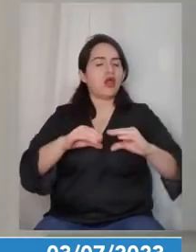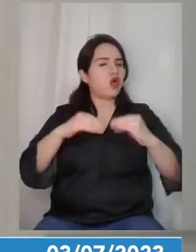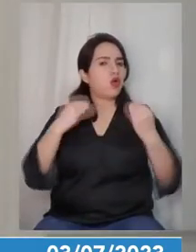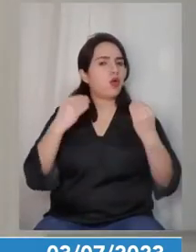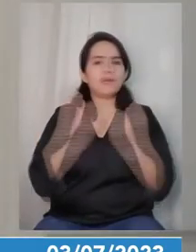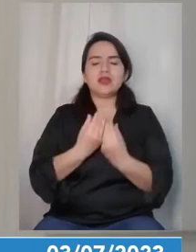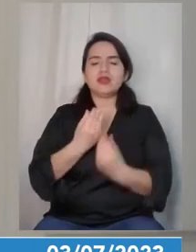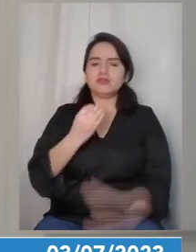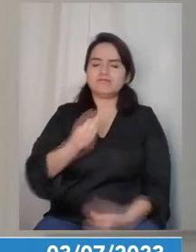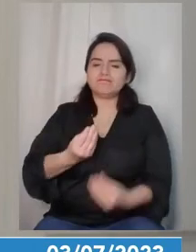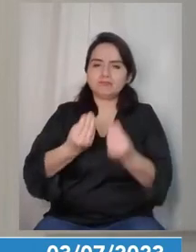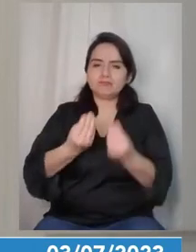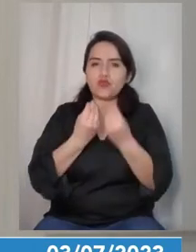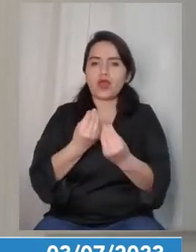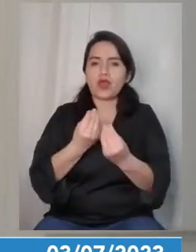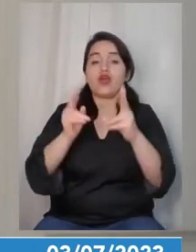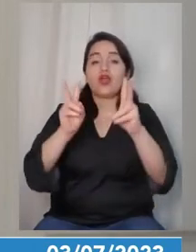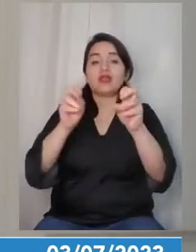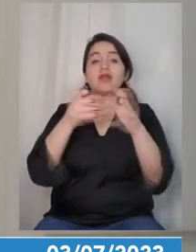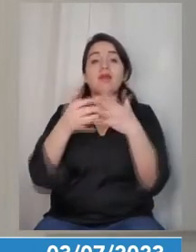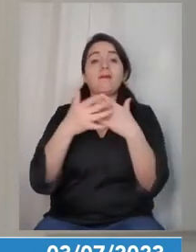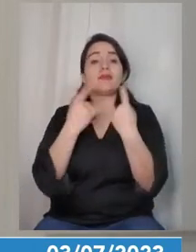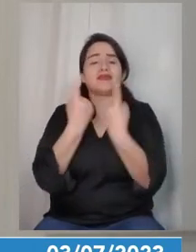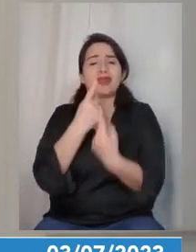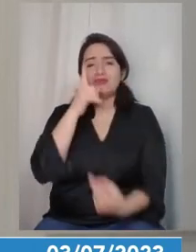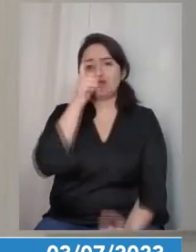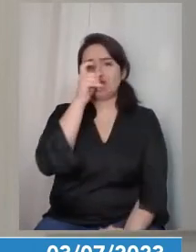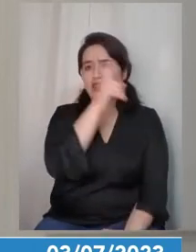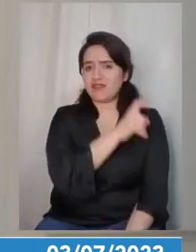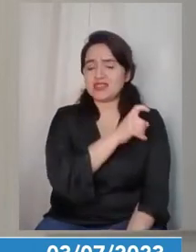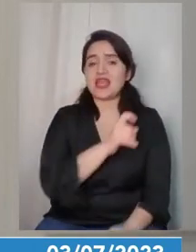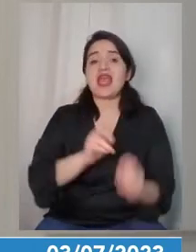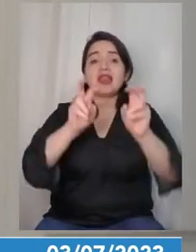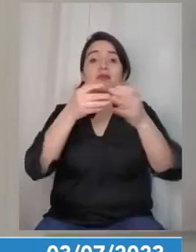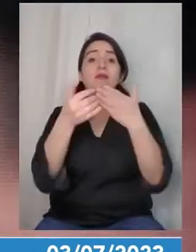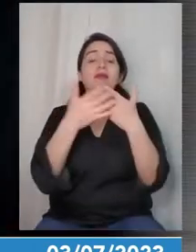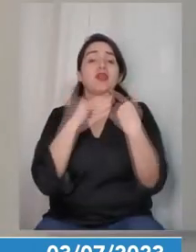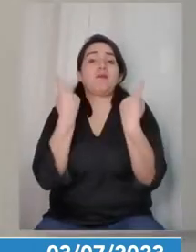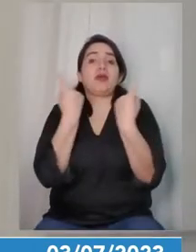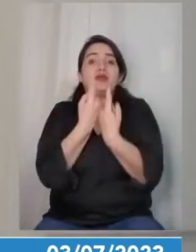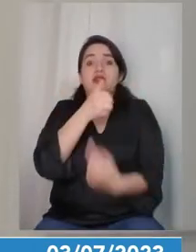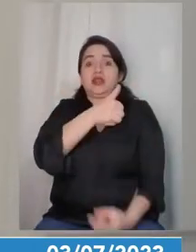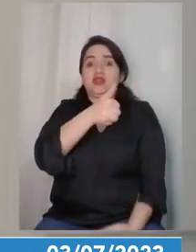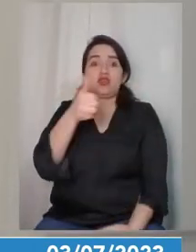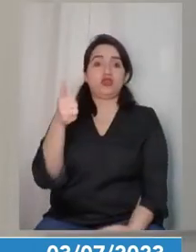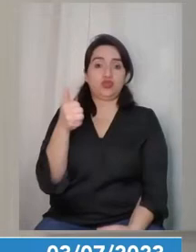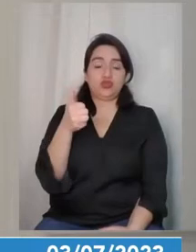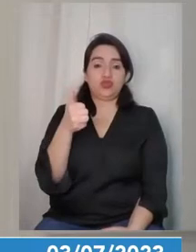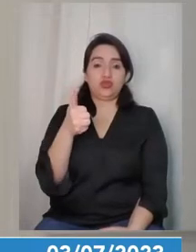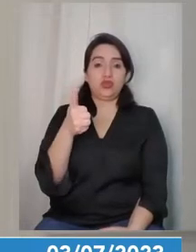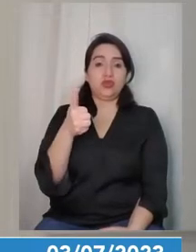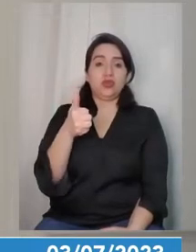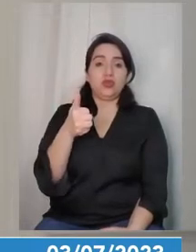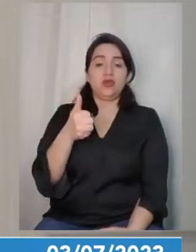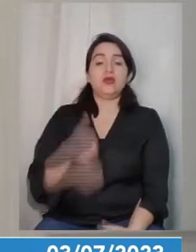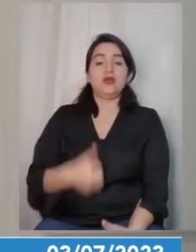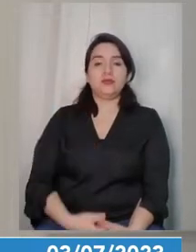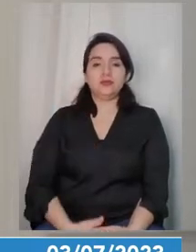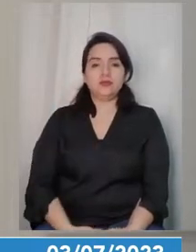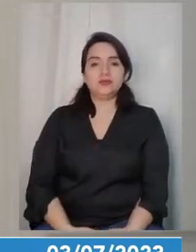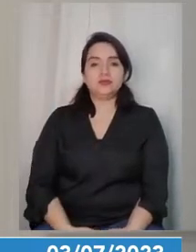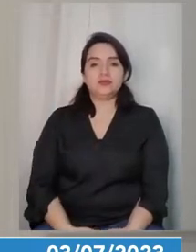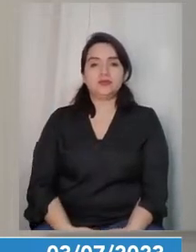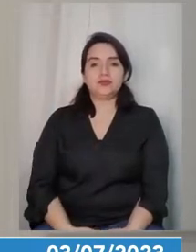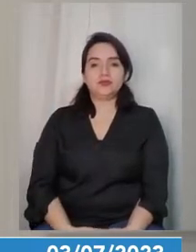algo que cuesta muchísimo porque el tema medioambiental es transversal. Entonces, si uno no está de alguna u otra forma, monitoreando